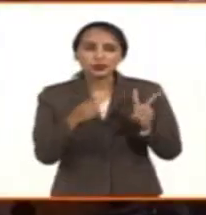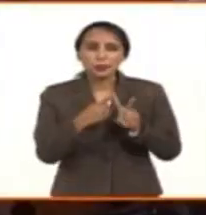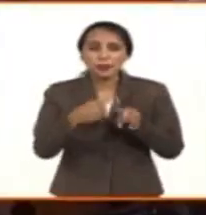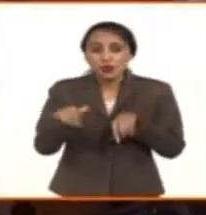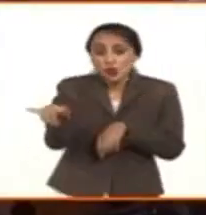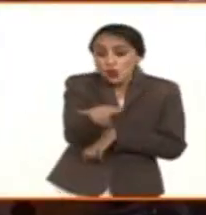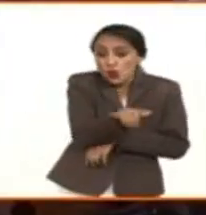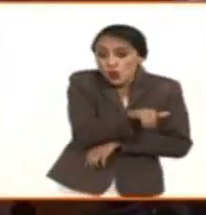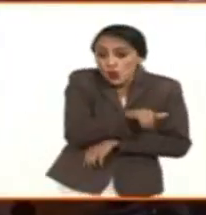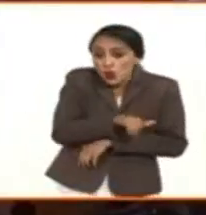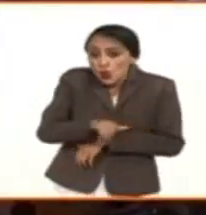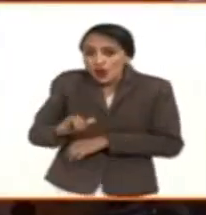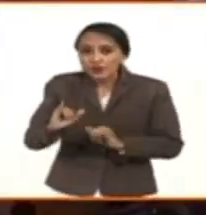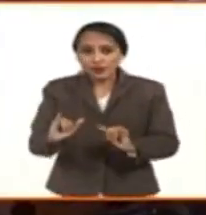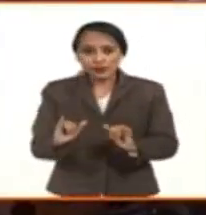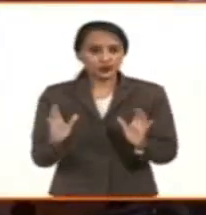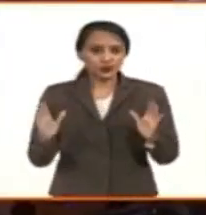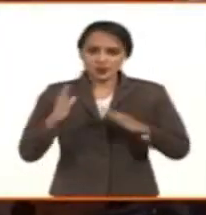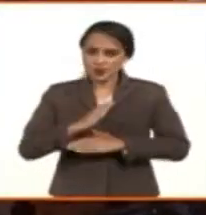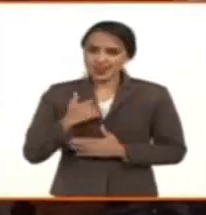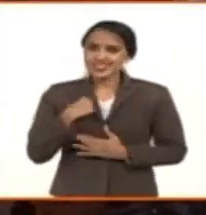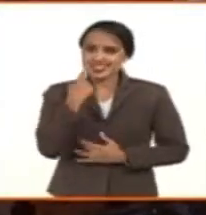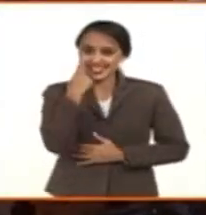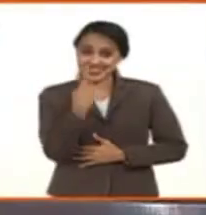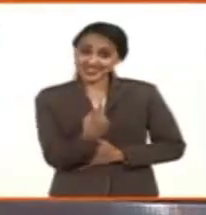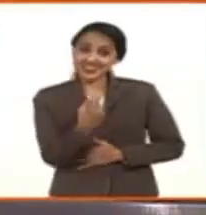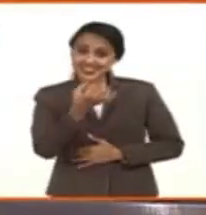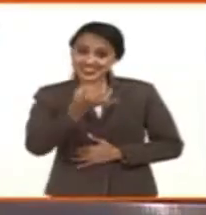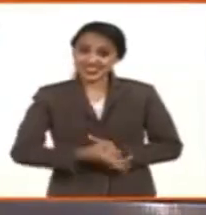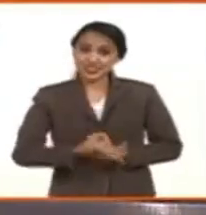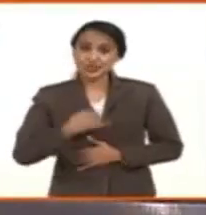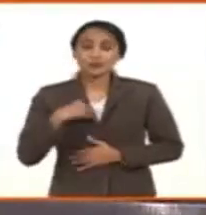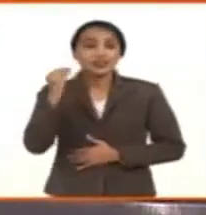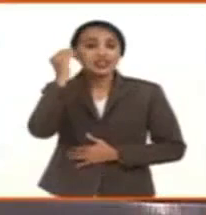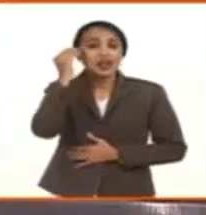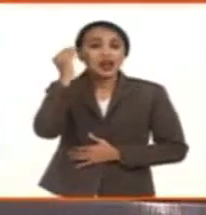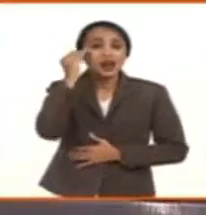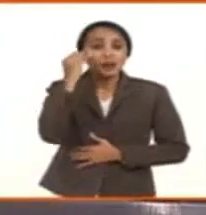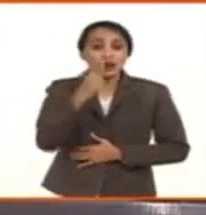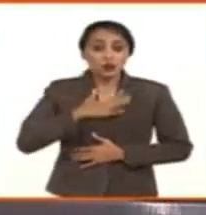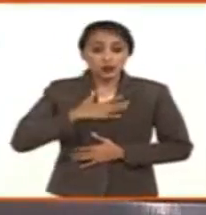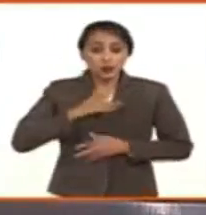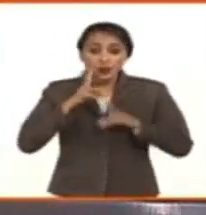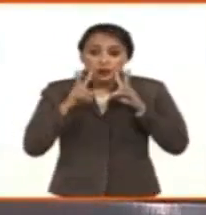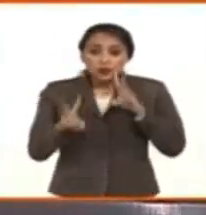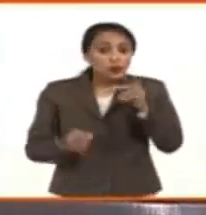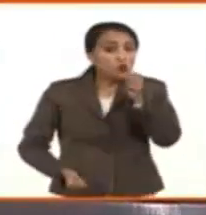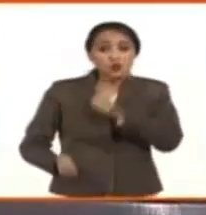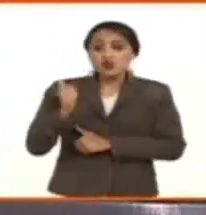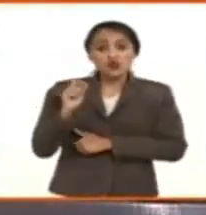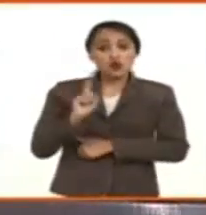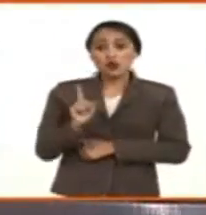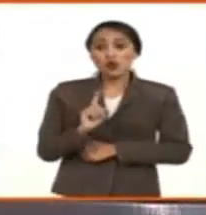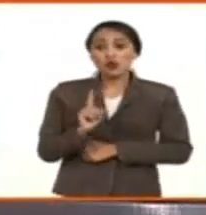nota mucho entonces cómo se construye eso sabiendo que lo que estamos viviendo no es algo que vaya a volver para atrás sino que seguramente se profundice